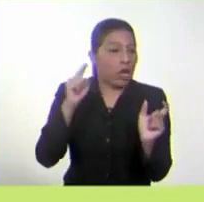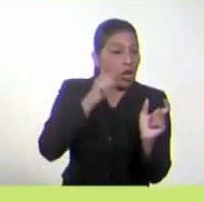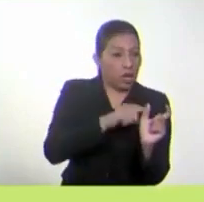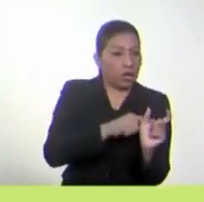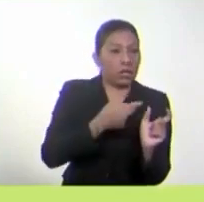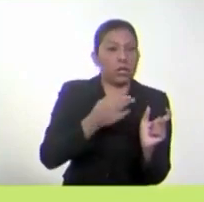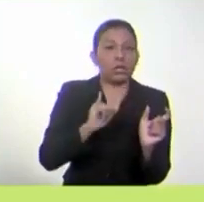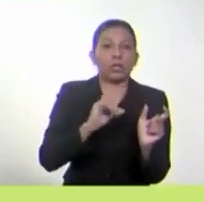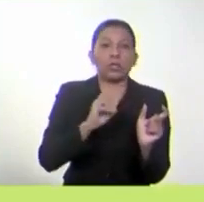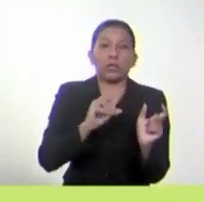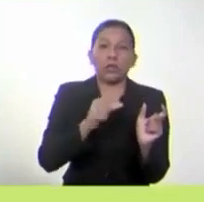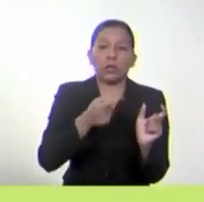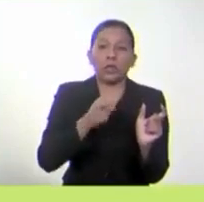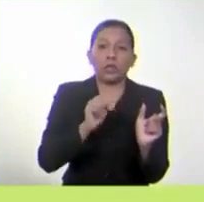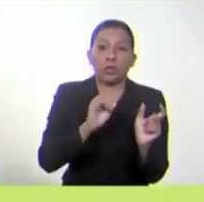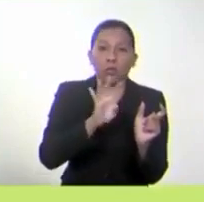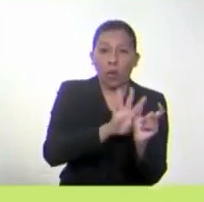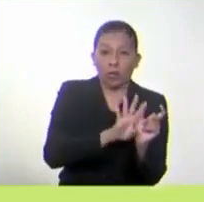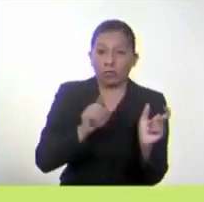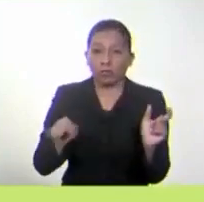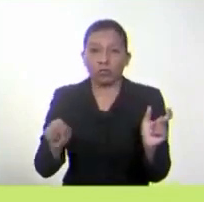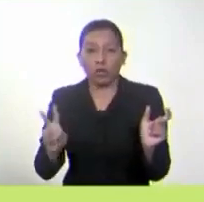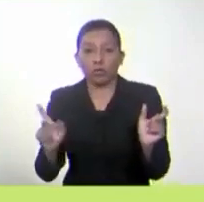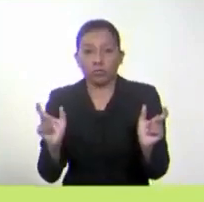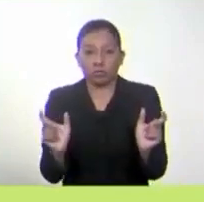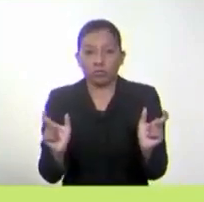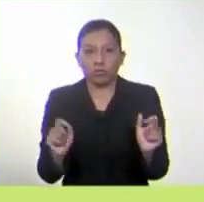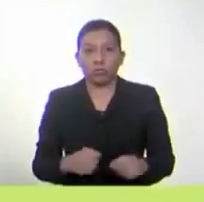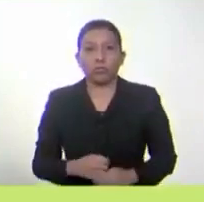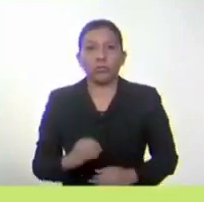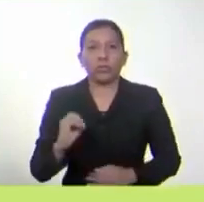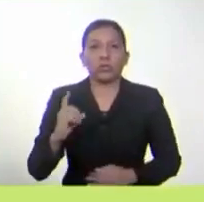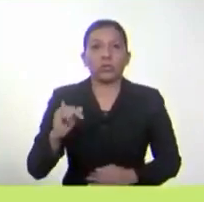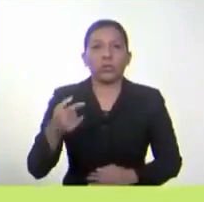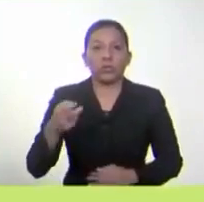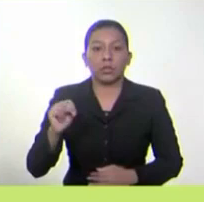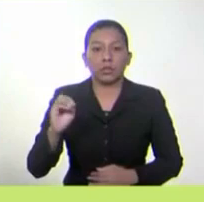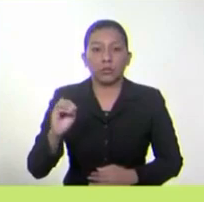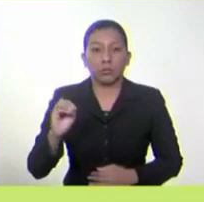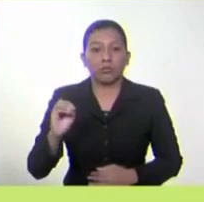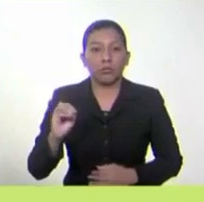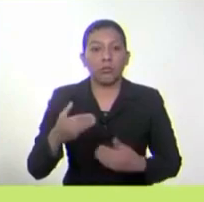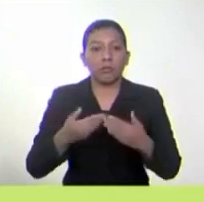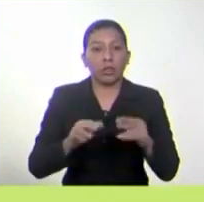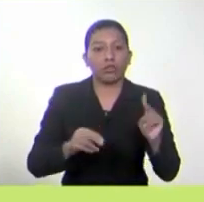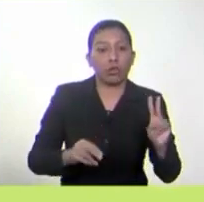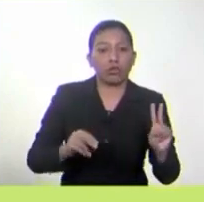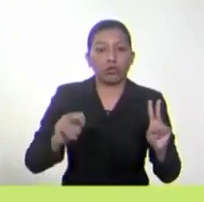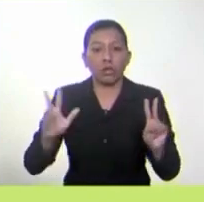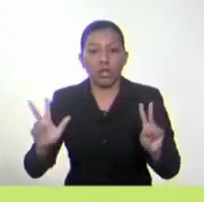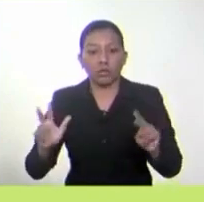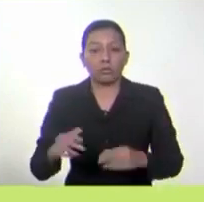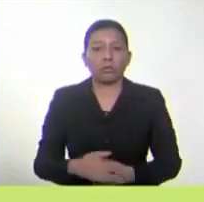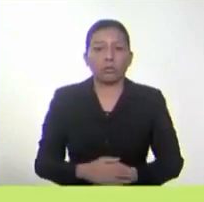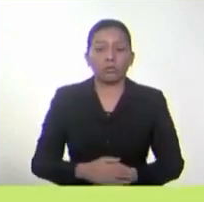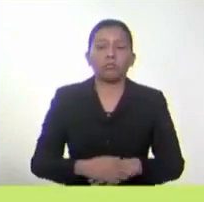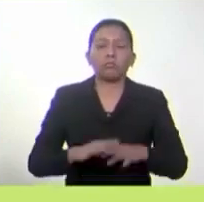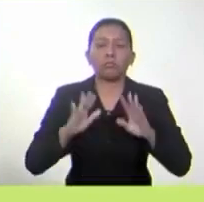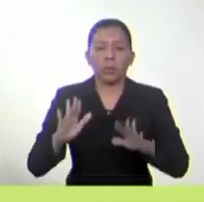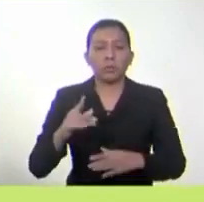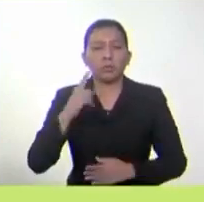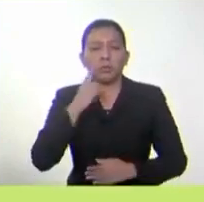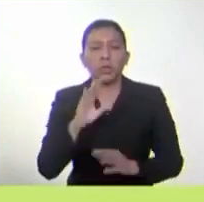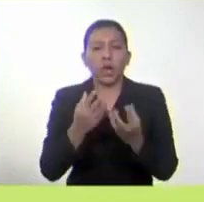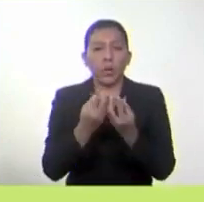Los reactivos cuentan a 2 oxígenos y en los productos 3. Por lo general, el ajuste se inicia con el elemento químico que es